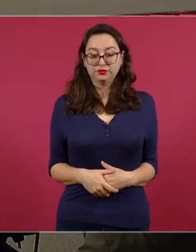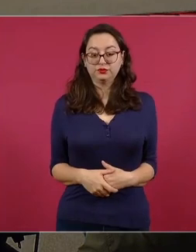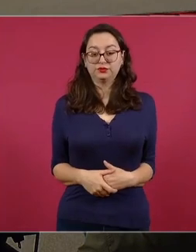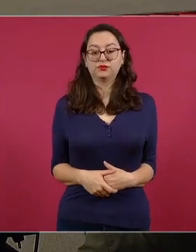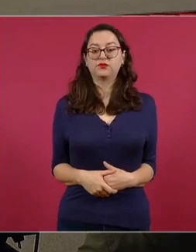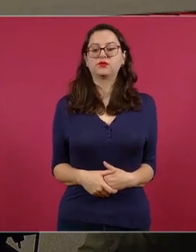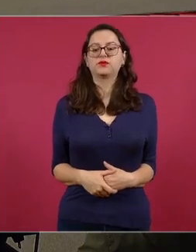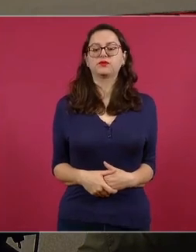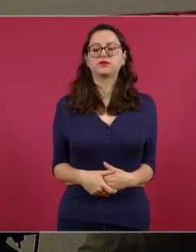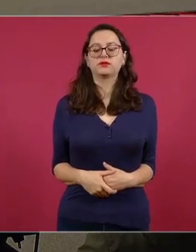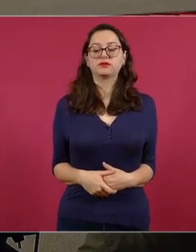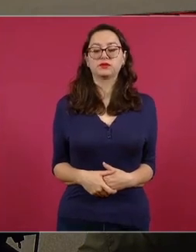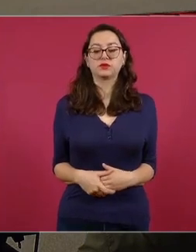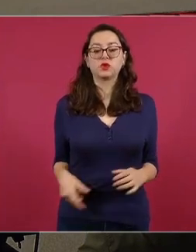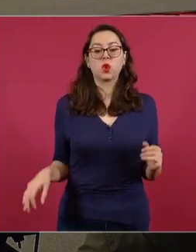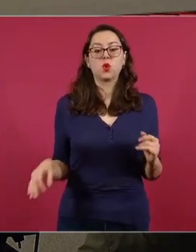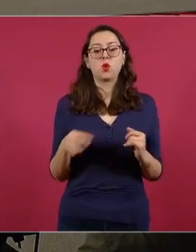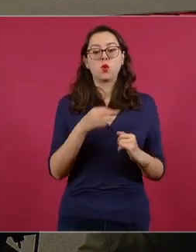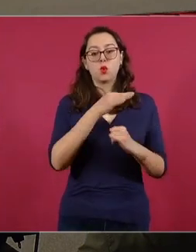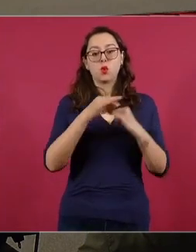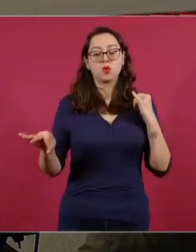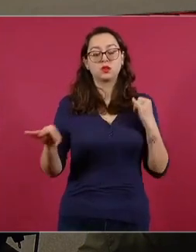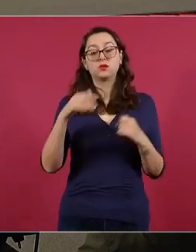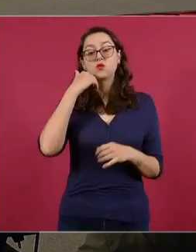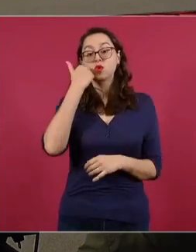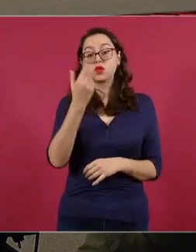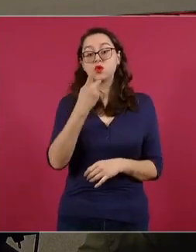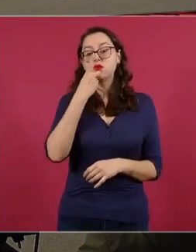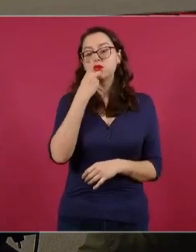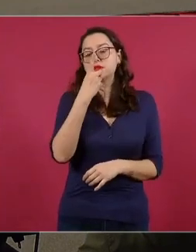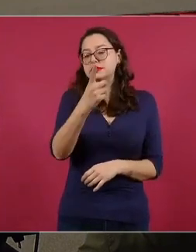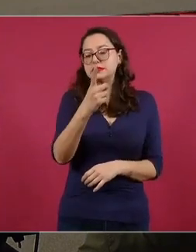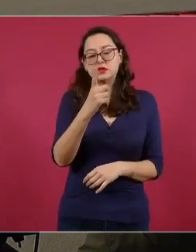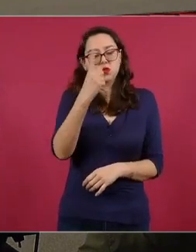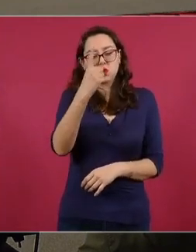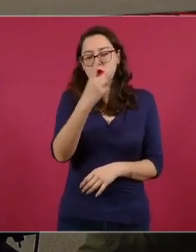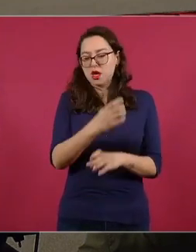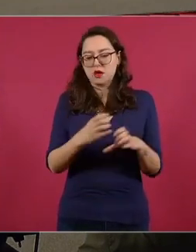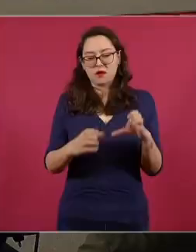colofón, con el permiso, una cosita nomás.